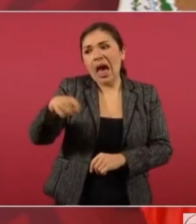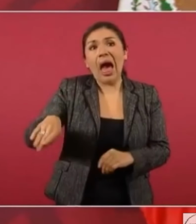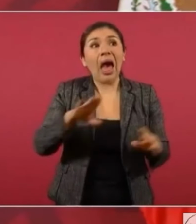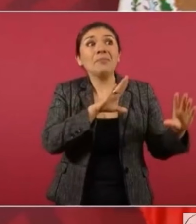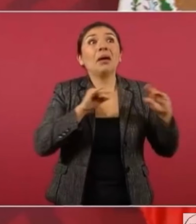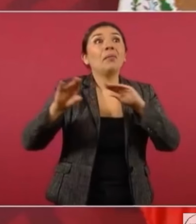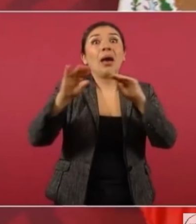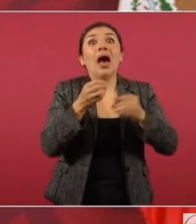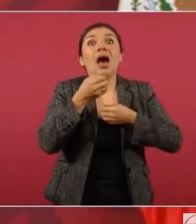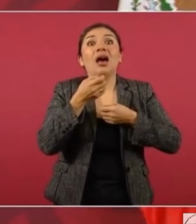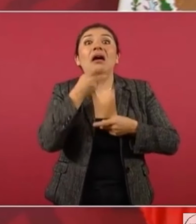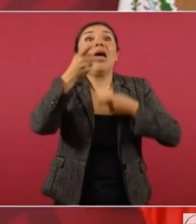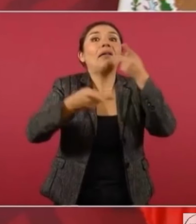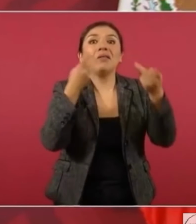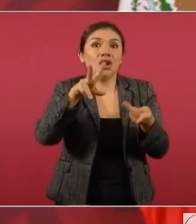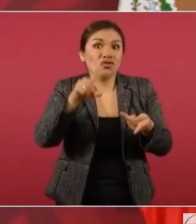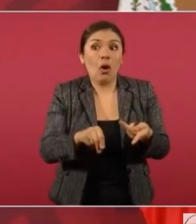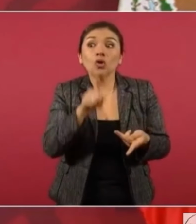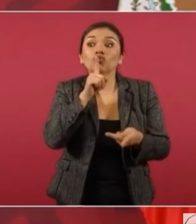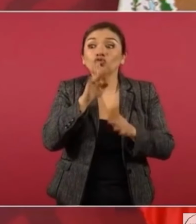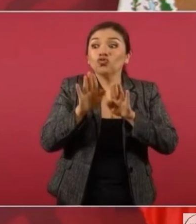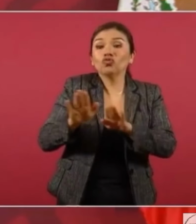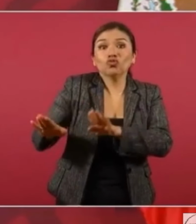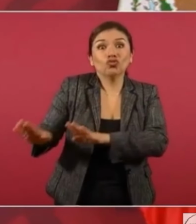todos callaran,